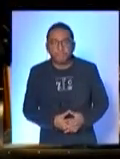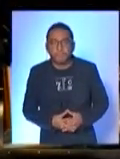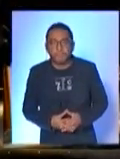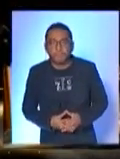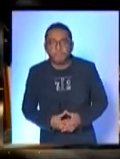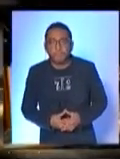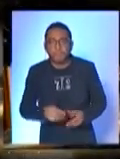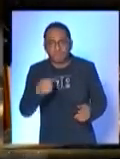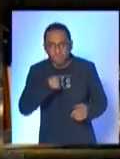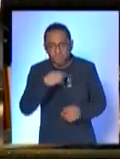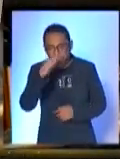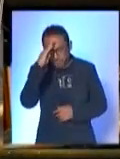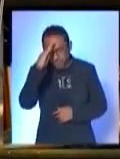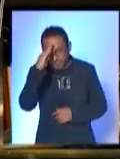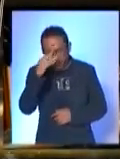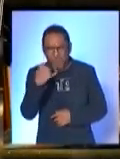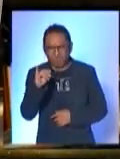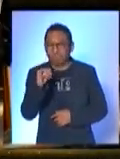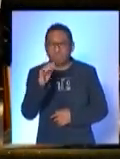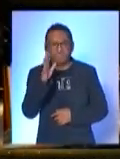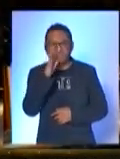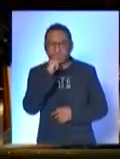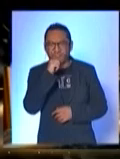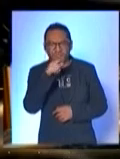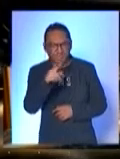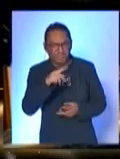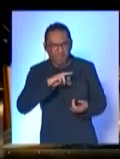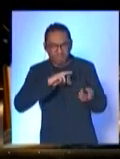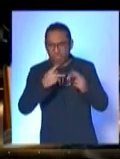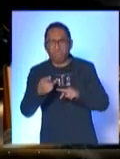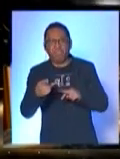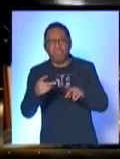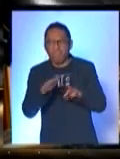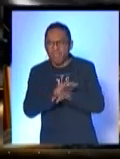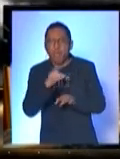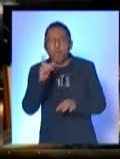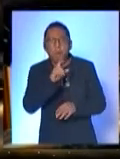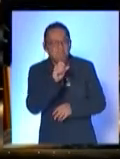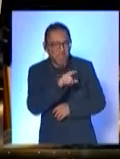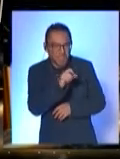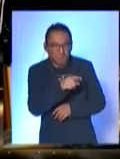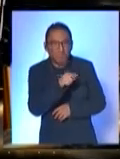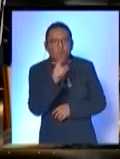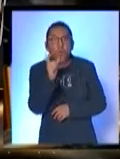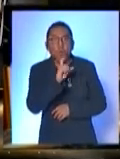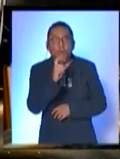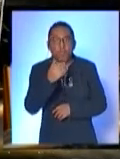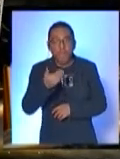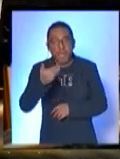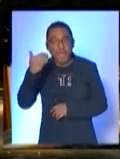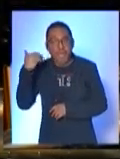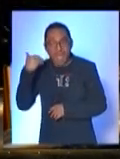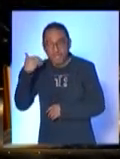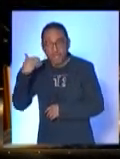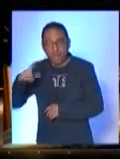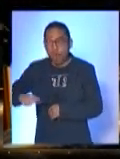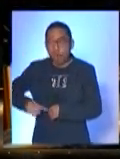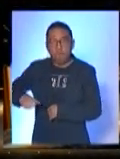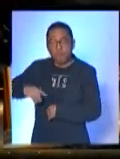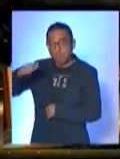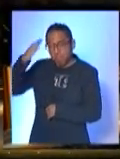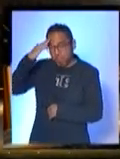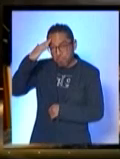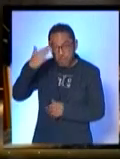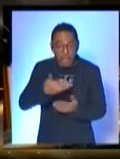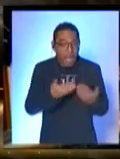Nos parece un acto de incongruencia el que sean los mismos que cuando estaban ocupando un cargo, ahora no respeten esas